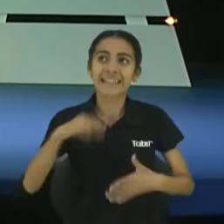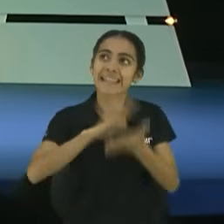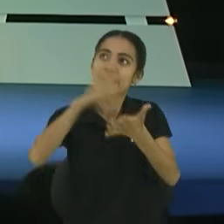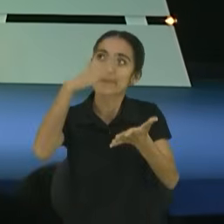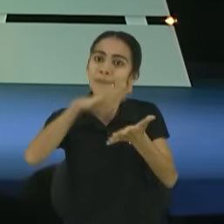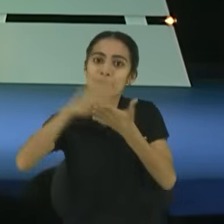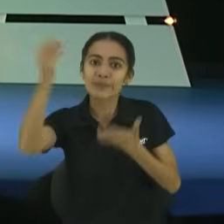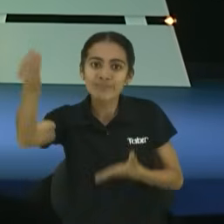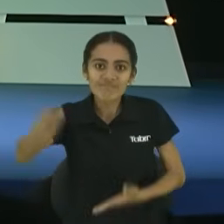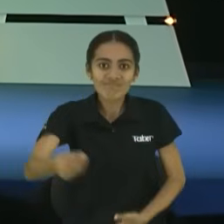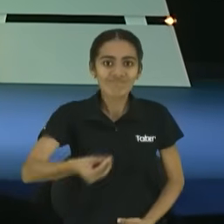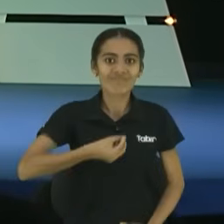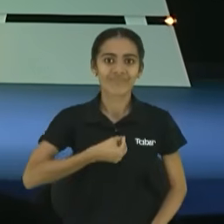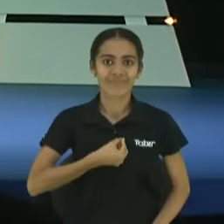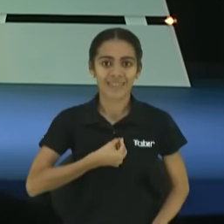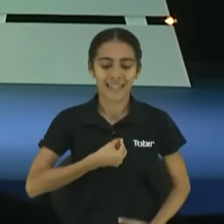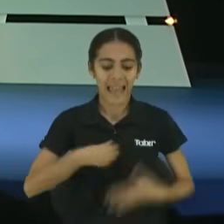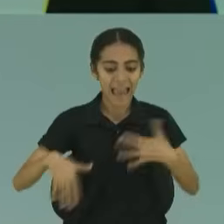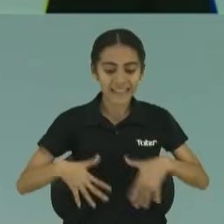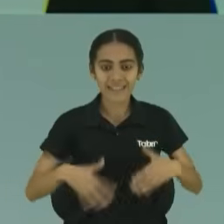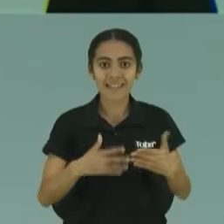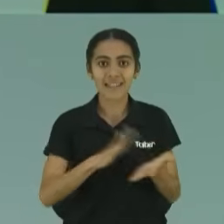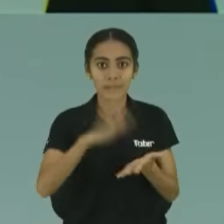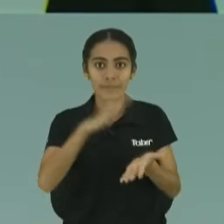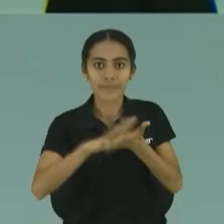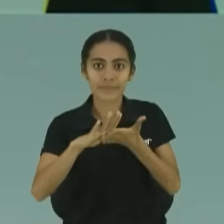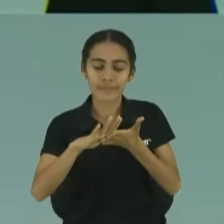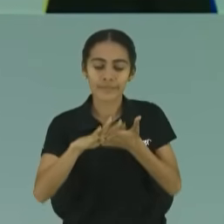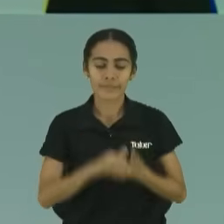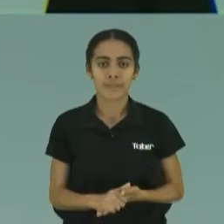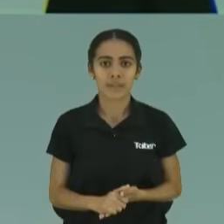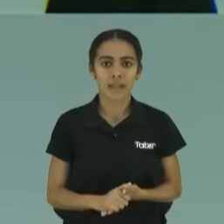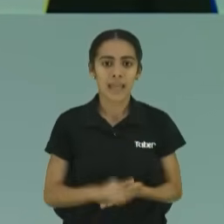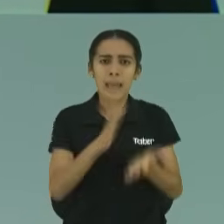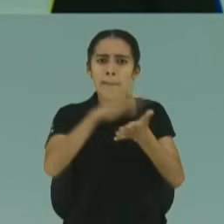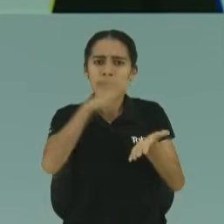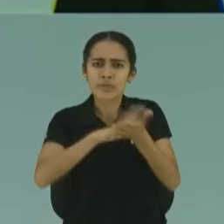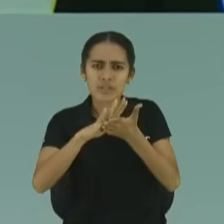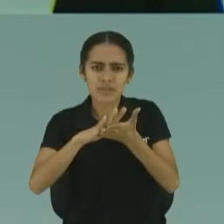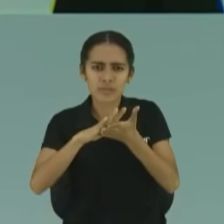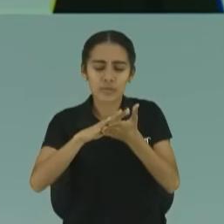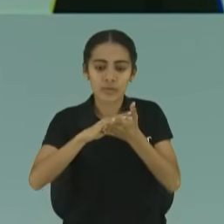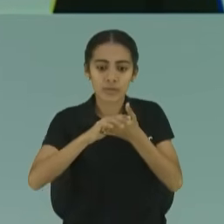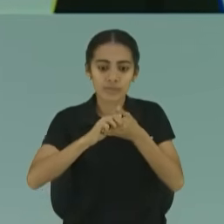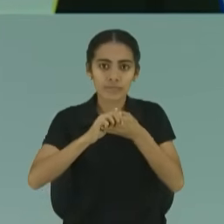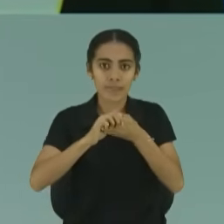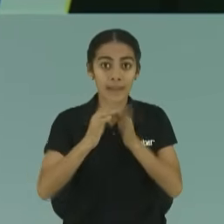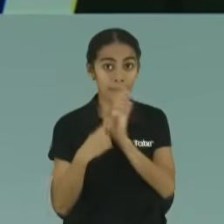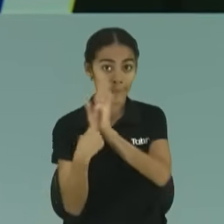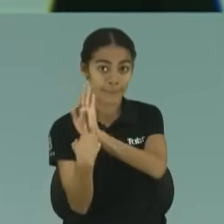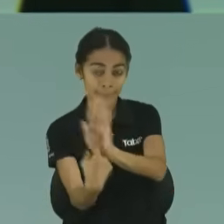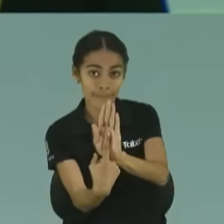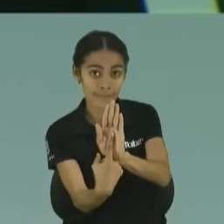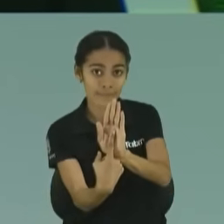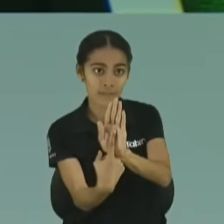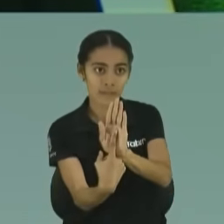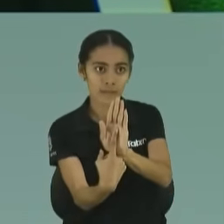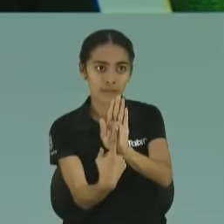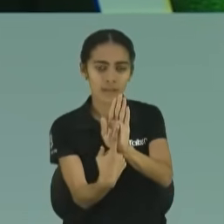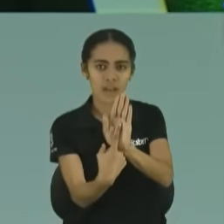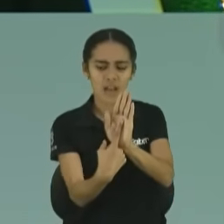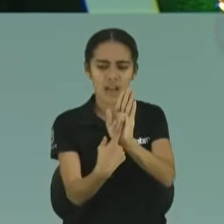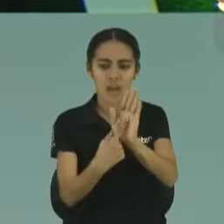conmigo, acciones del Espíritu Santo. El Espíritu Santo no solamente se manifiesta, que es lo que más vemos hoy